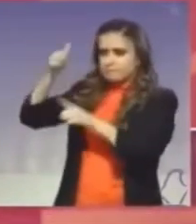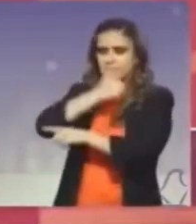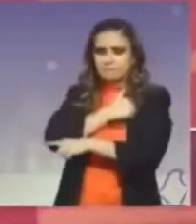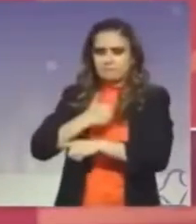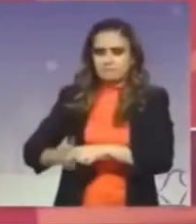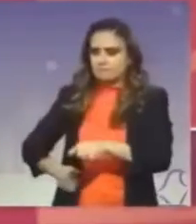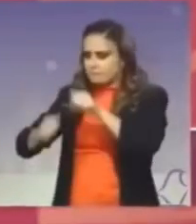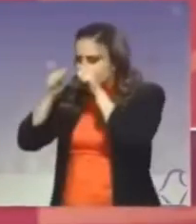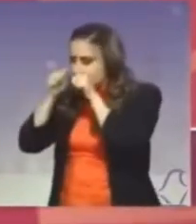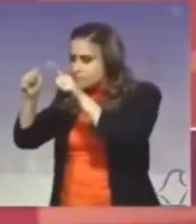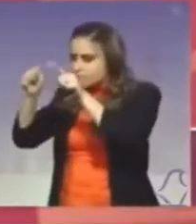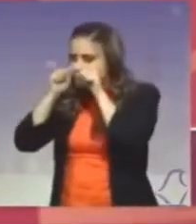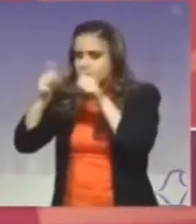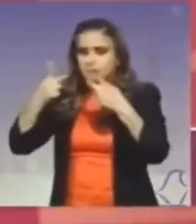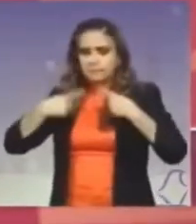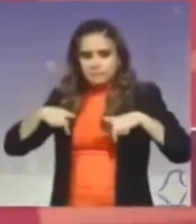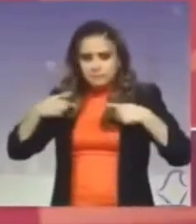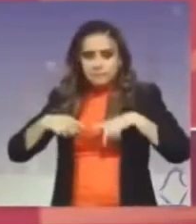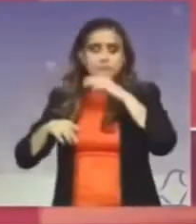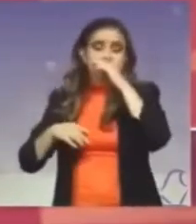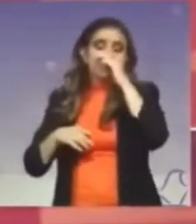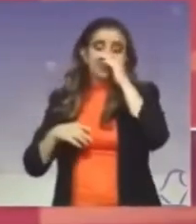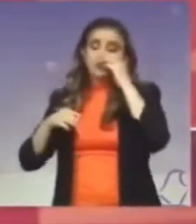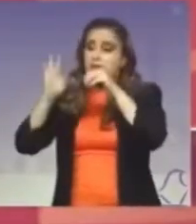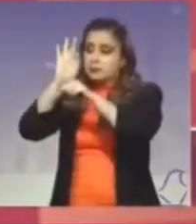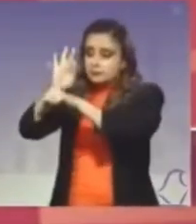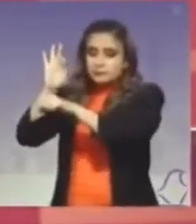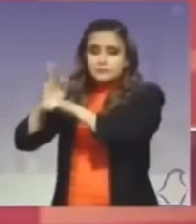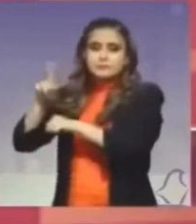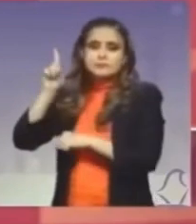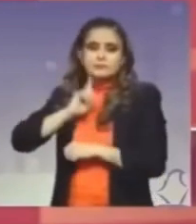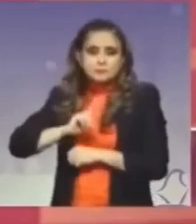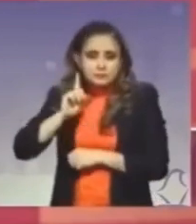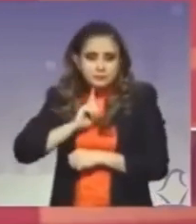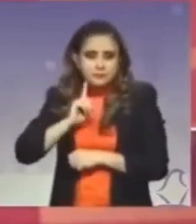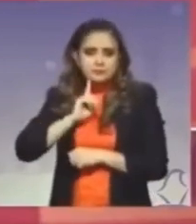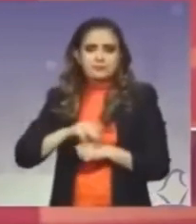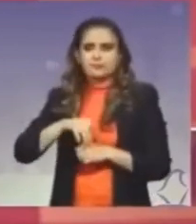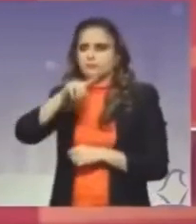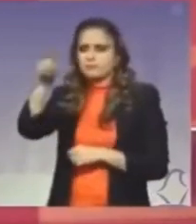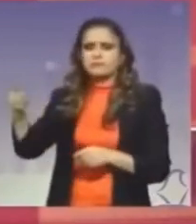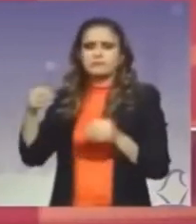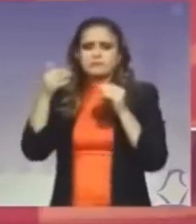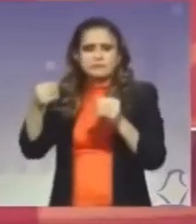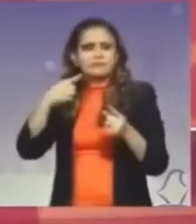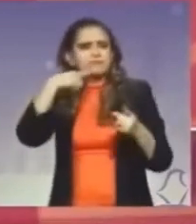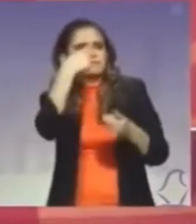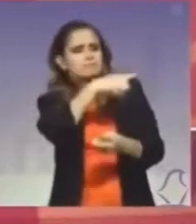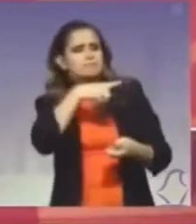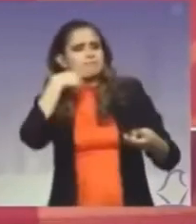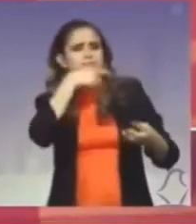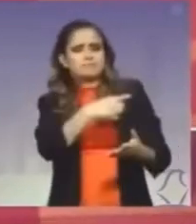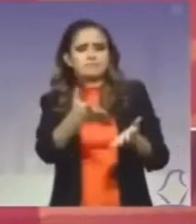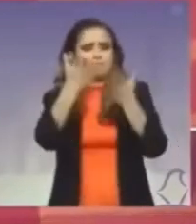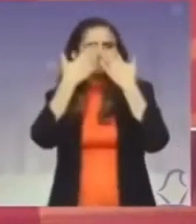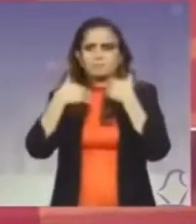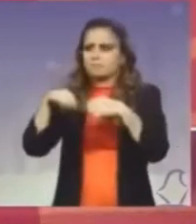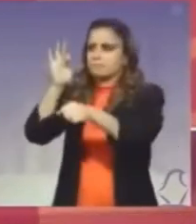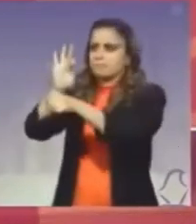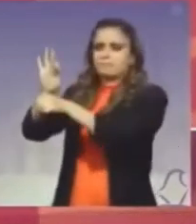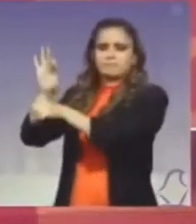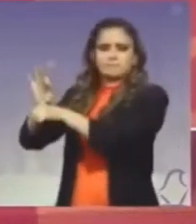gente, proteger a la mujer. Muchas mujeres de veras se quejan de que no ha habido una protección para